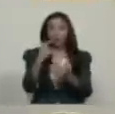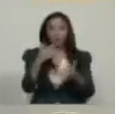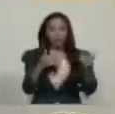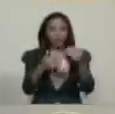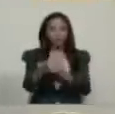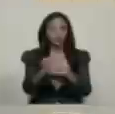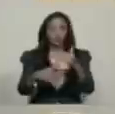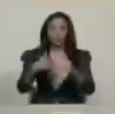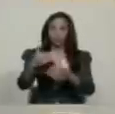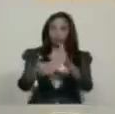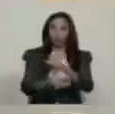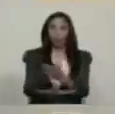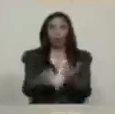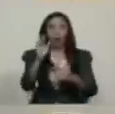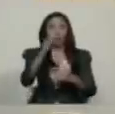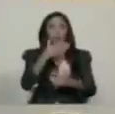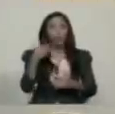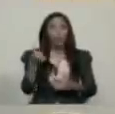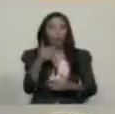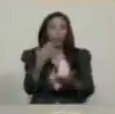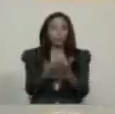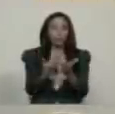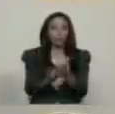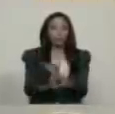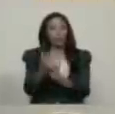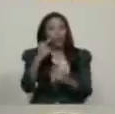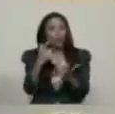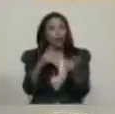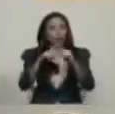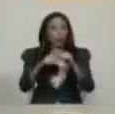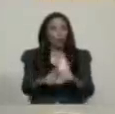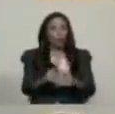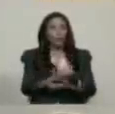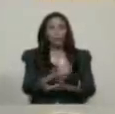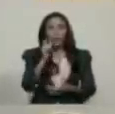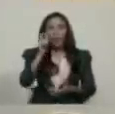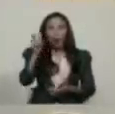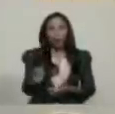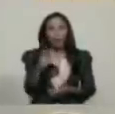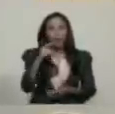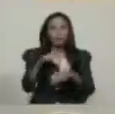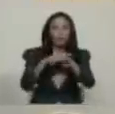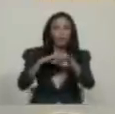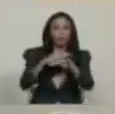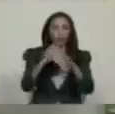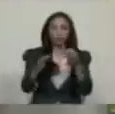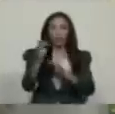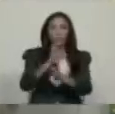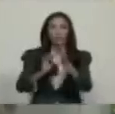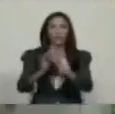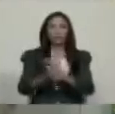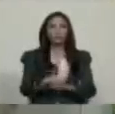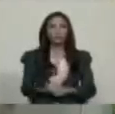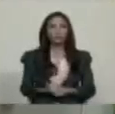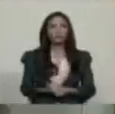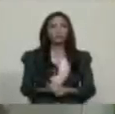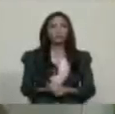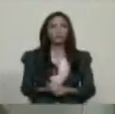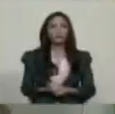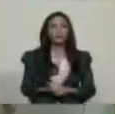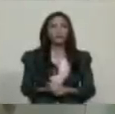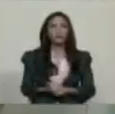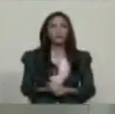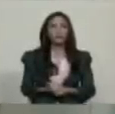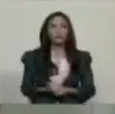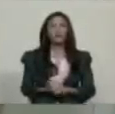sostenibles, sustentables y verificables? Compañero Castro Soteldo. Gracias, señor presidente. Pero primero